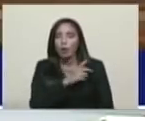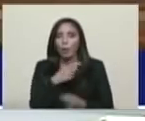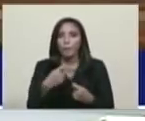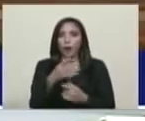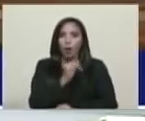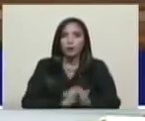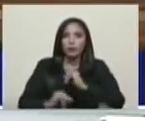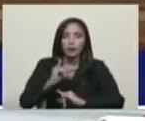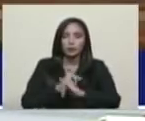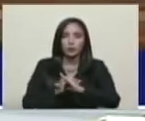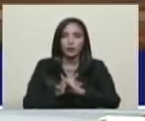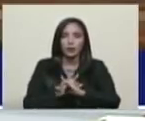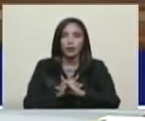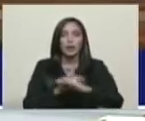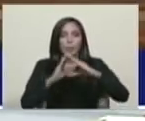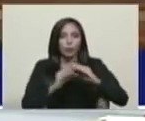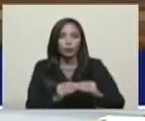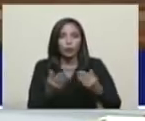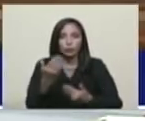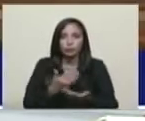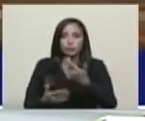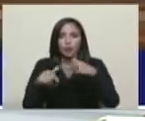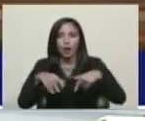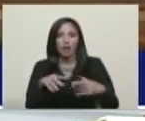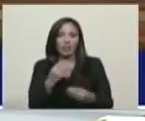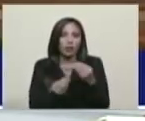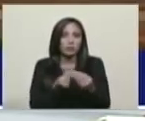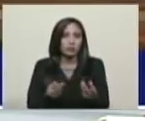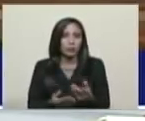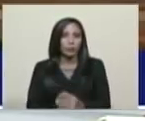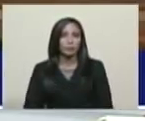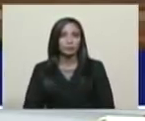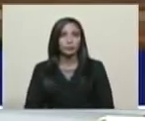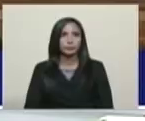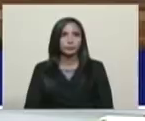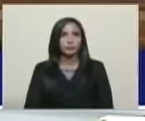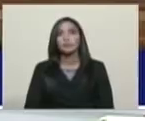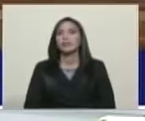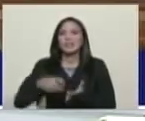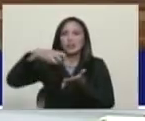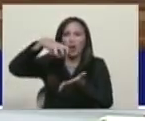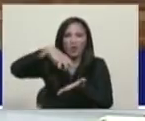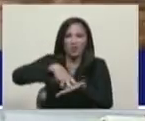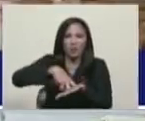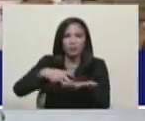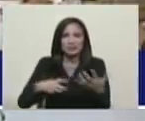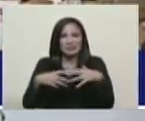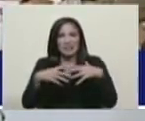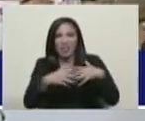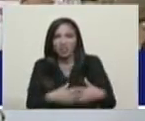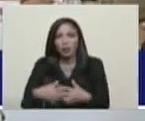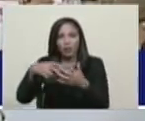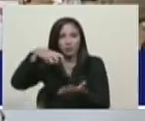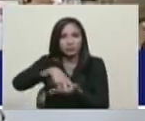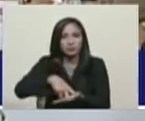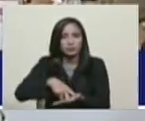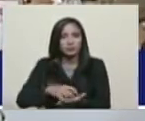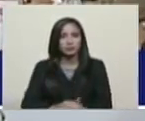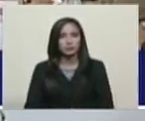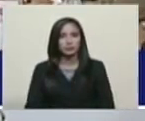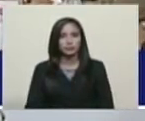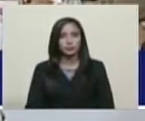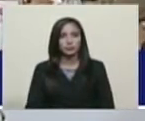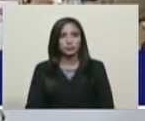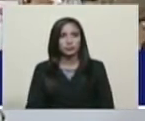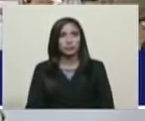internacional para invertir en lo que necesita Venezuela? ¿Qué hacemos? ¿Nos arrodillamos al imperio? Le pregunto desde mi